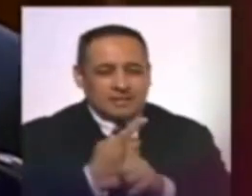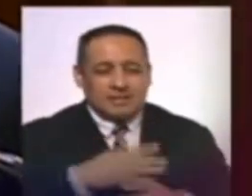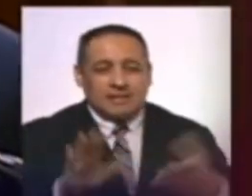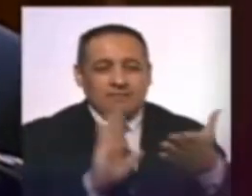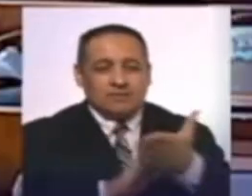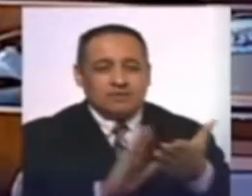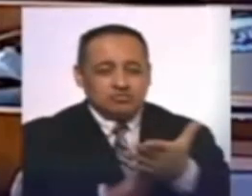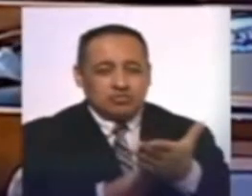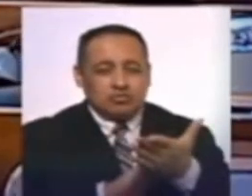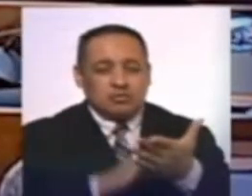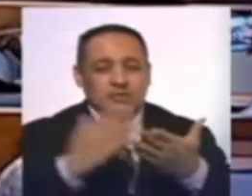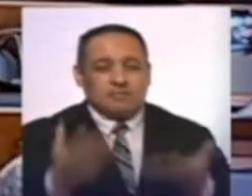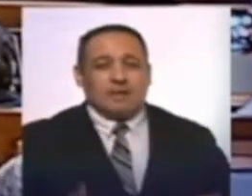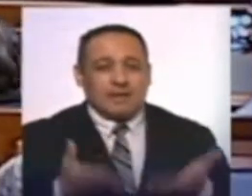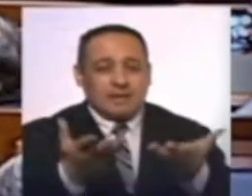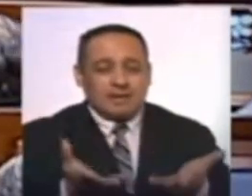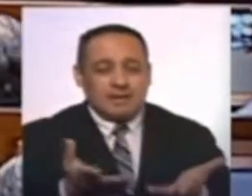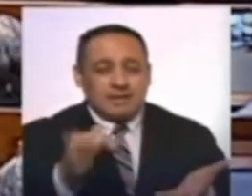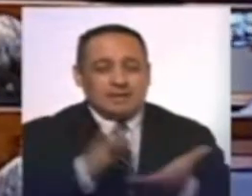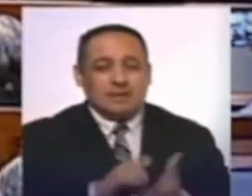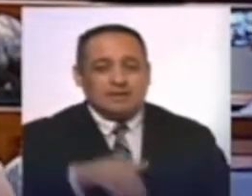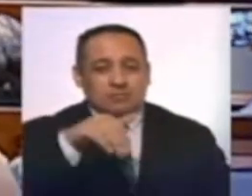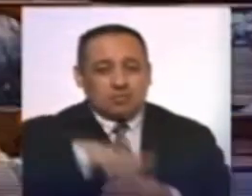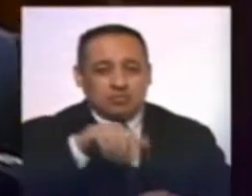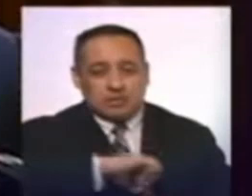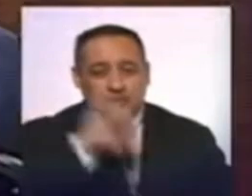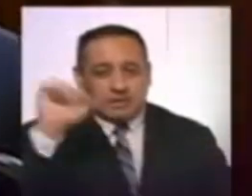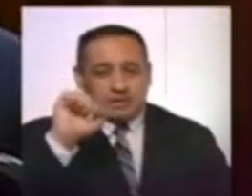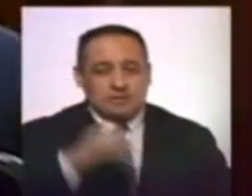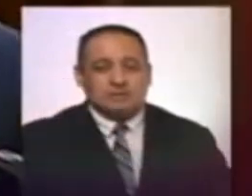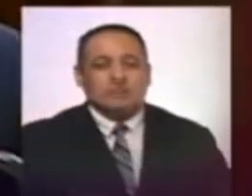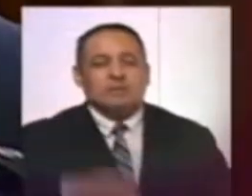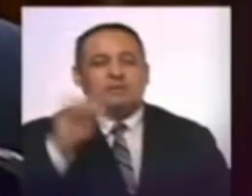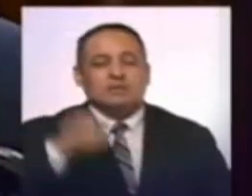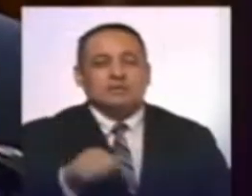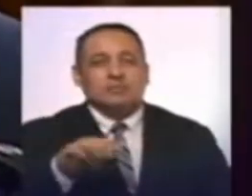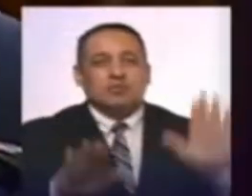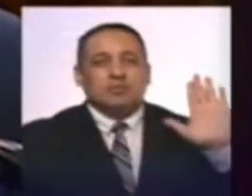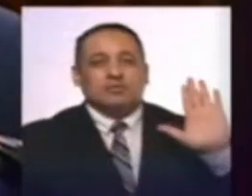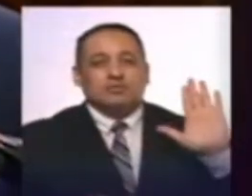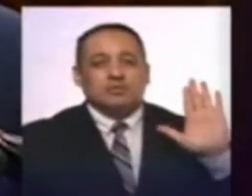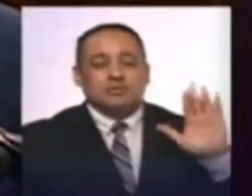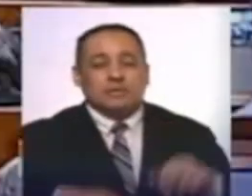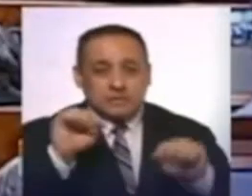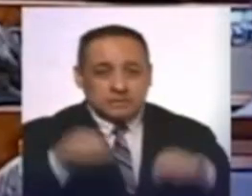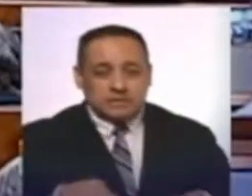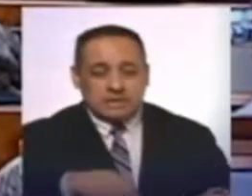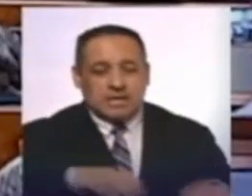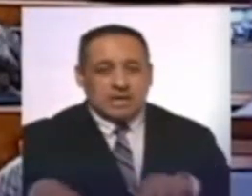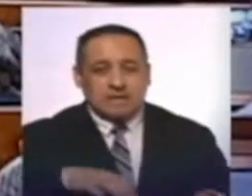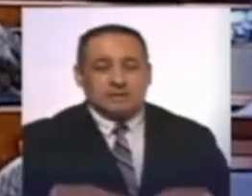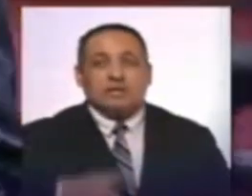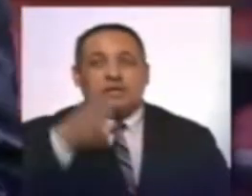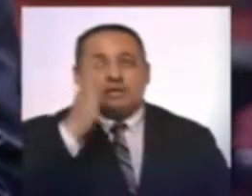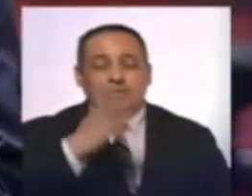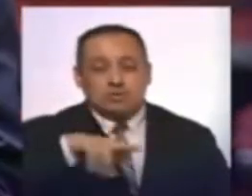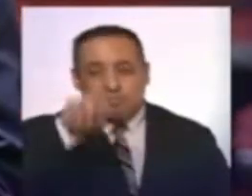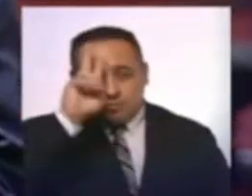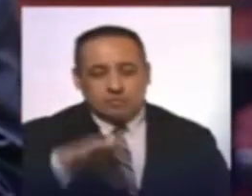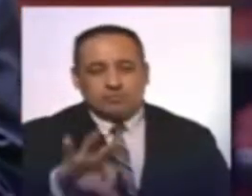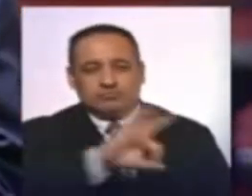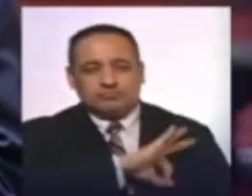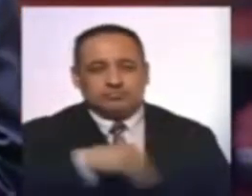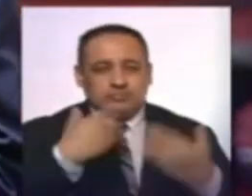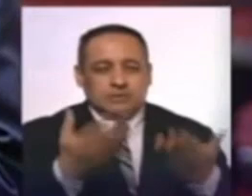defensor del pueblo para el que ha sido elegido? Sí, prometo. Si así lo hace, que Dios y la patria lo